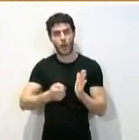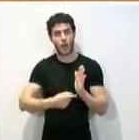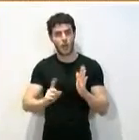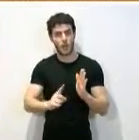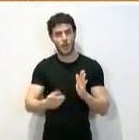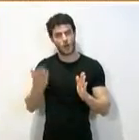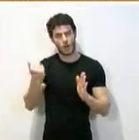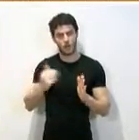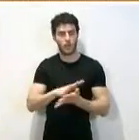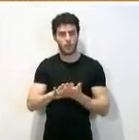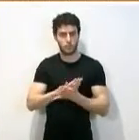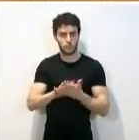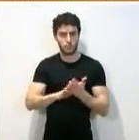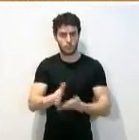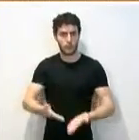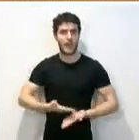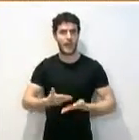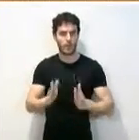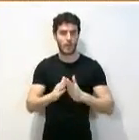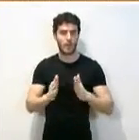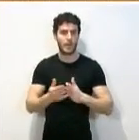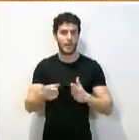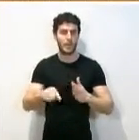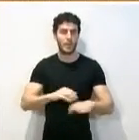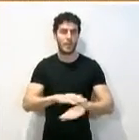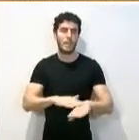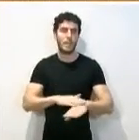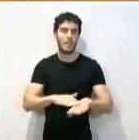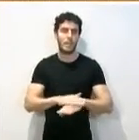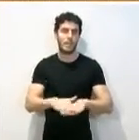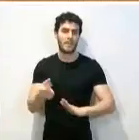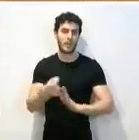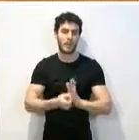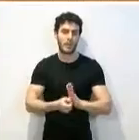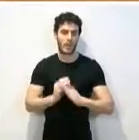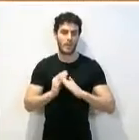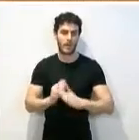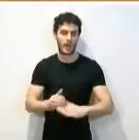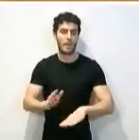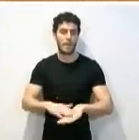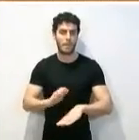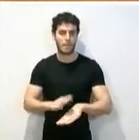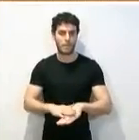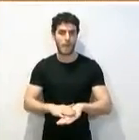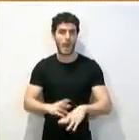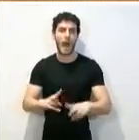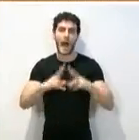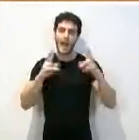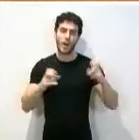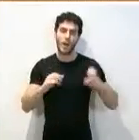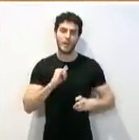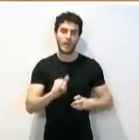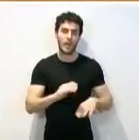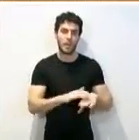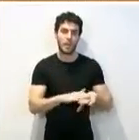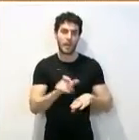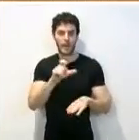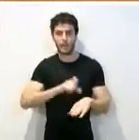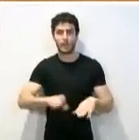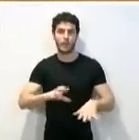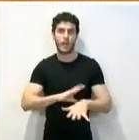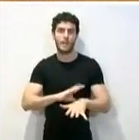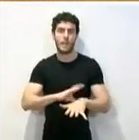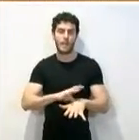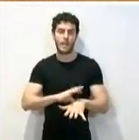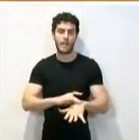con anterioridad de la ayuda a domicilio. También es fundamental establecer criterios para que haya alojamientos para personas con enfermedad